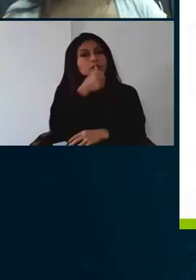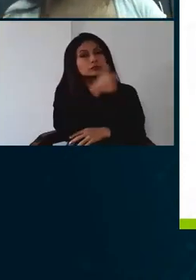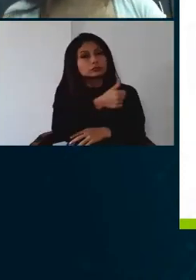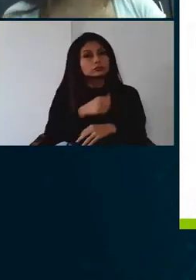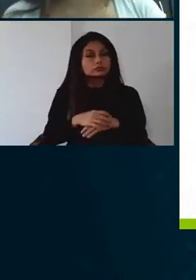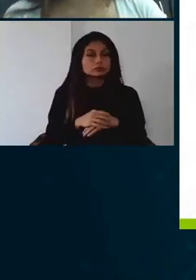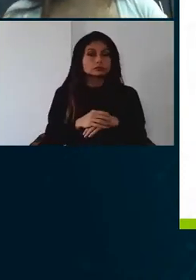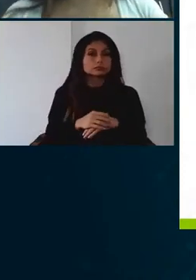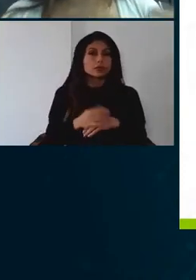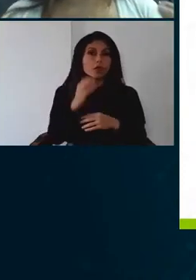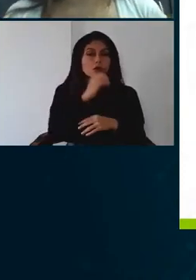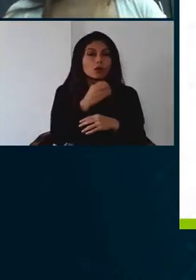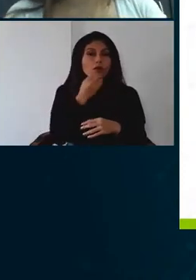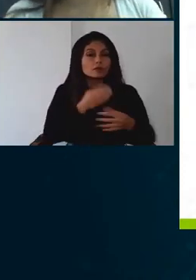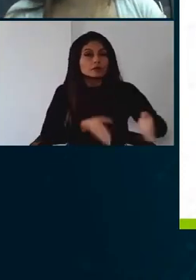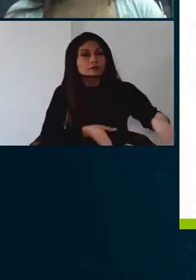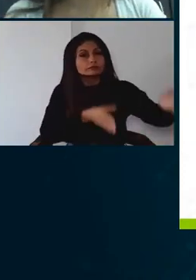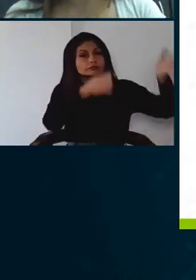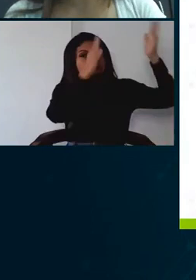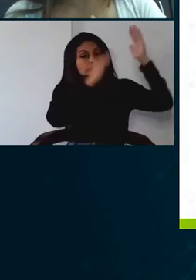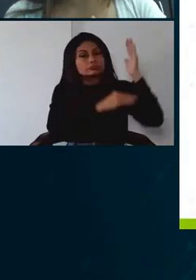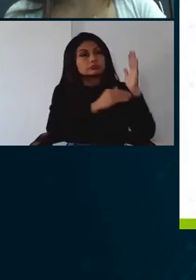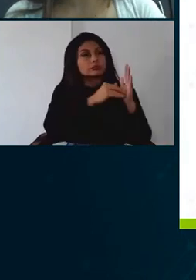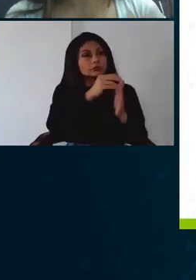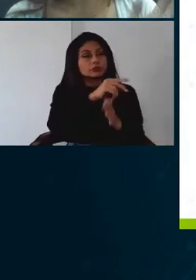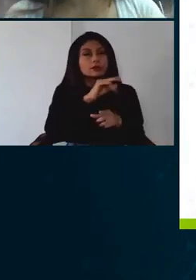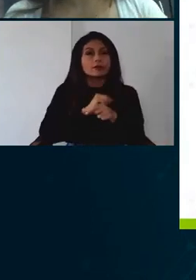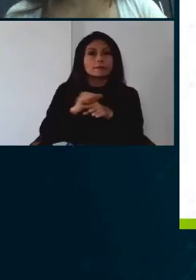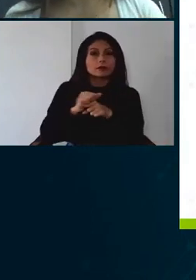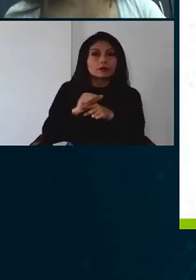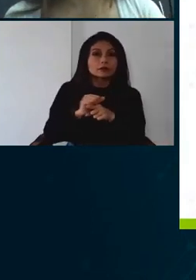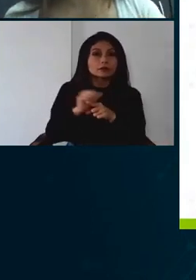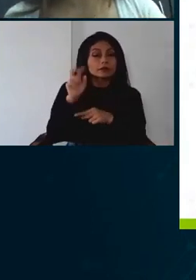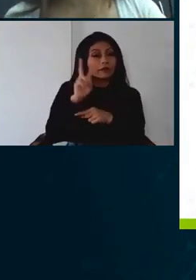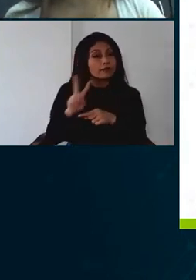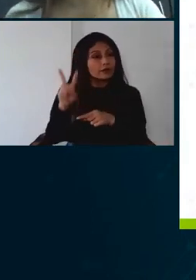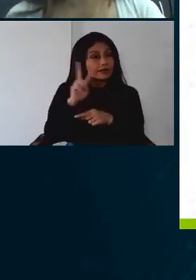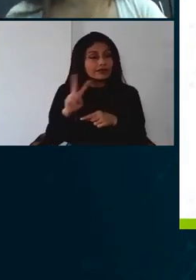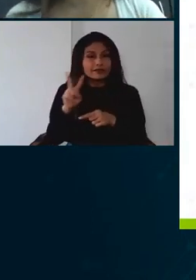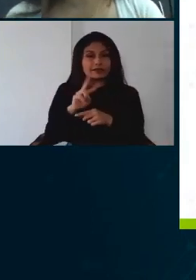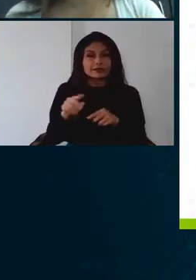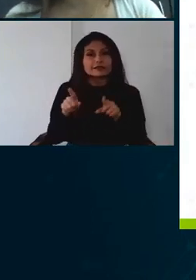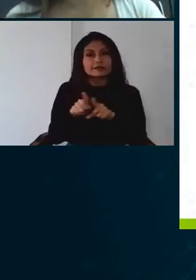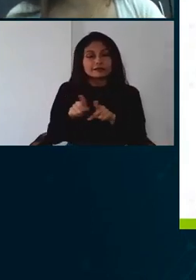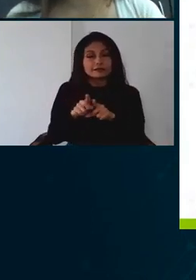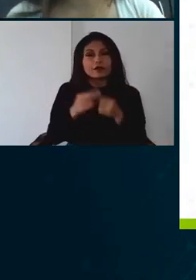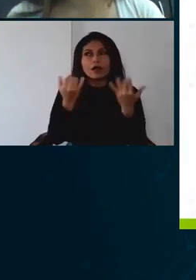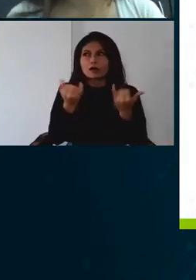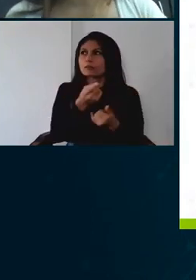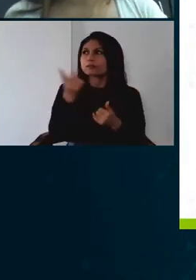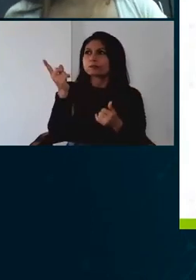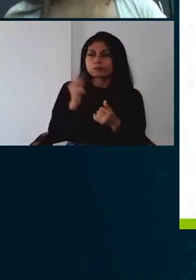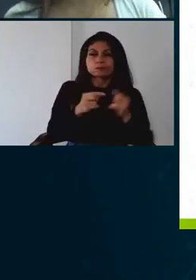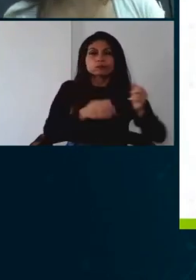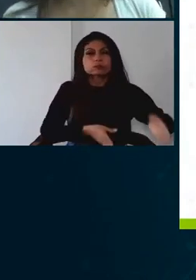edificio desarrolla lo que es la práctica verde, es un edificio verde. Hoy en día tenemos edificios